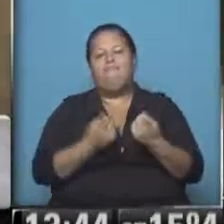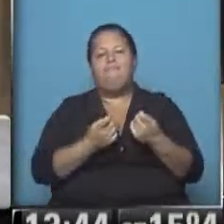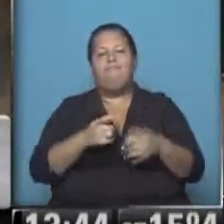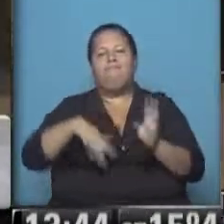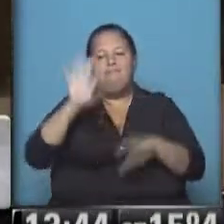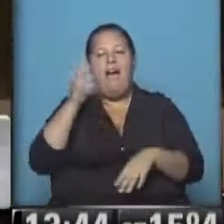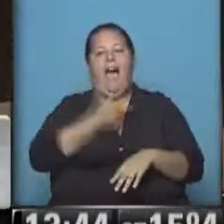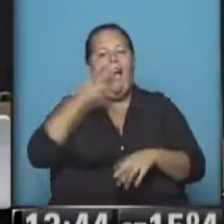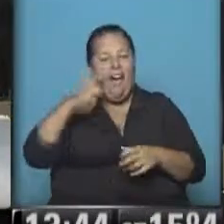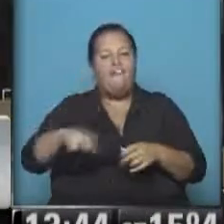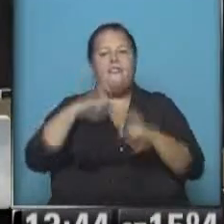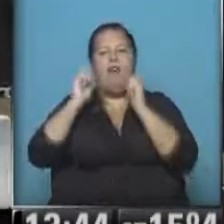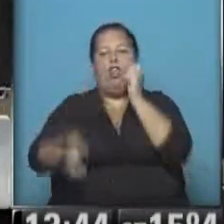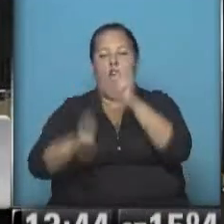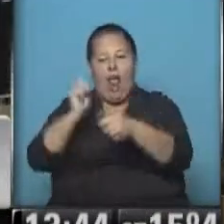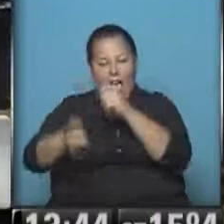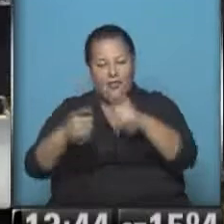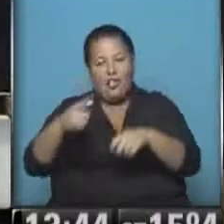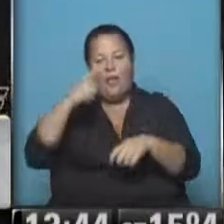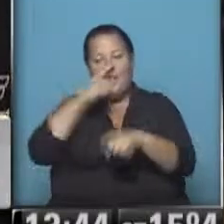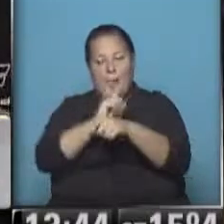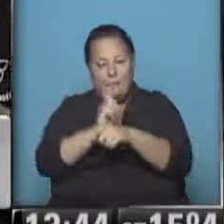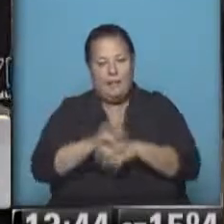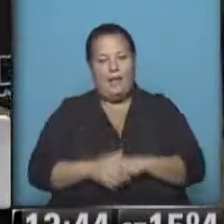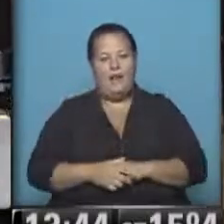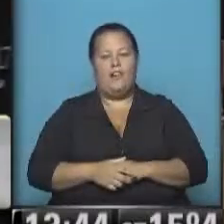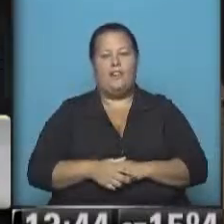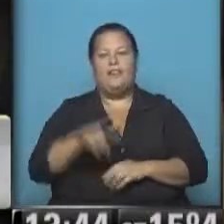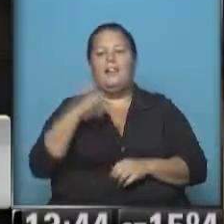afip lleva adelante las donaciones de los canes